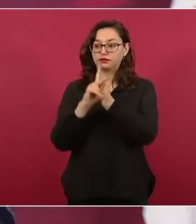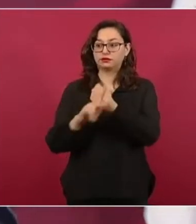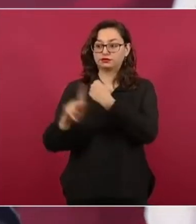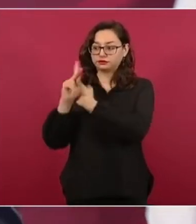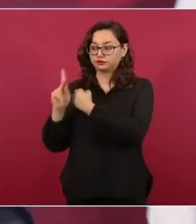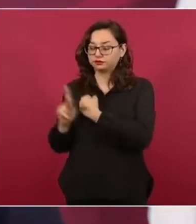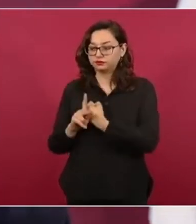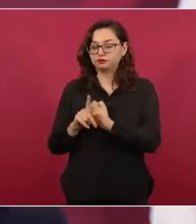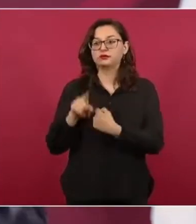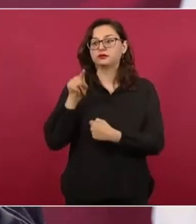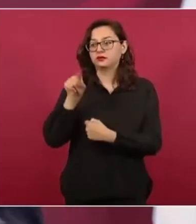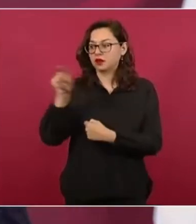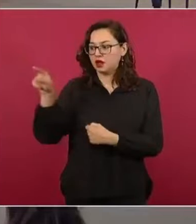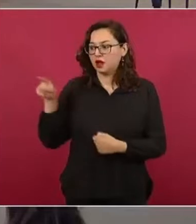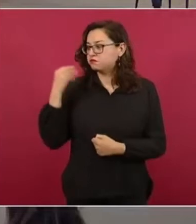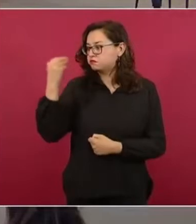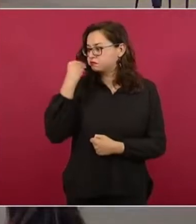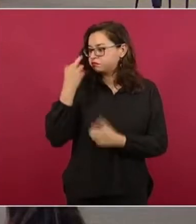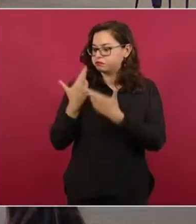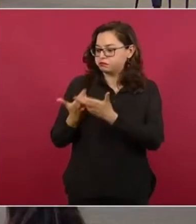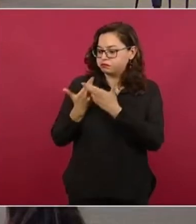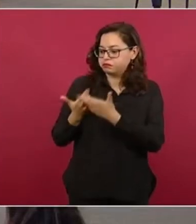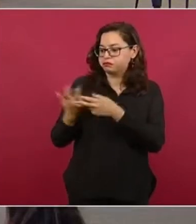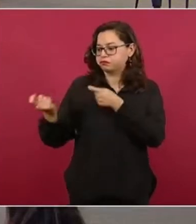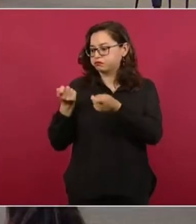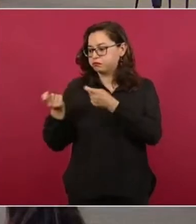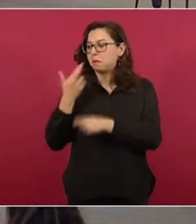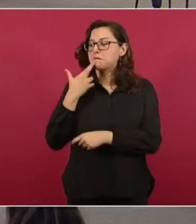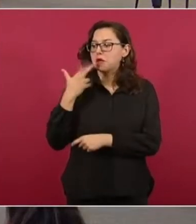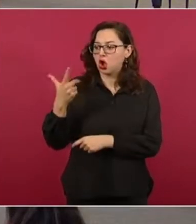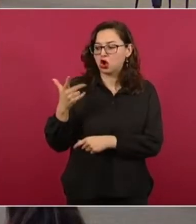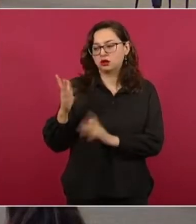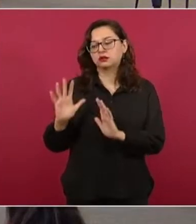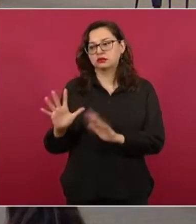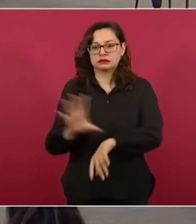de alimentos y así compensan.